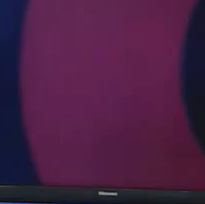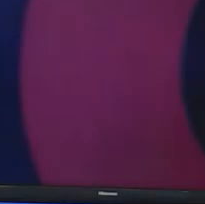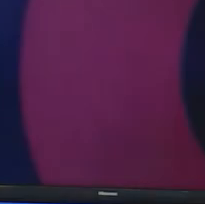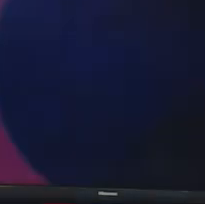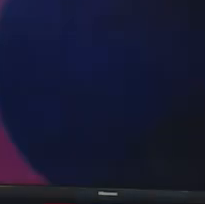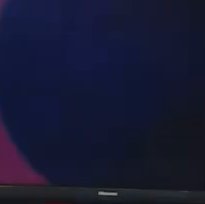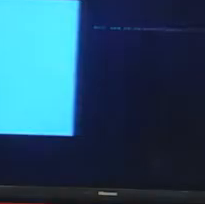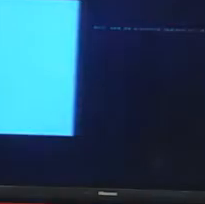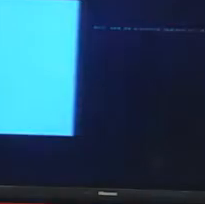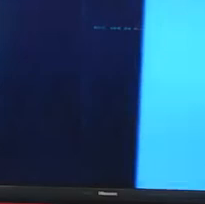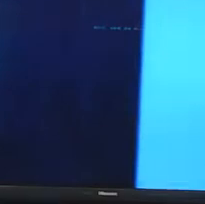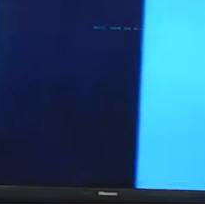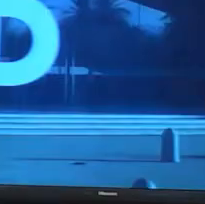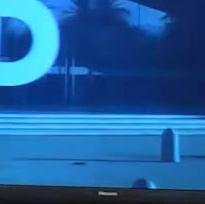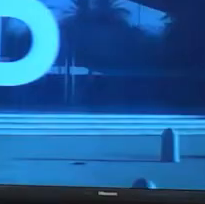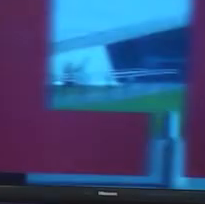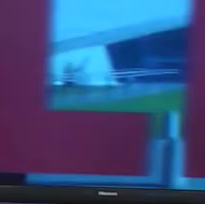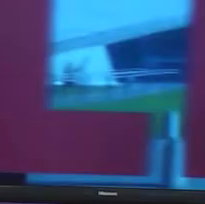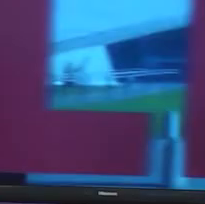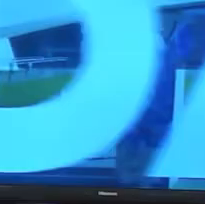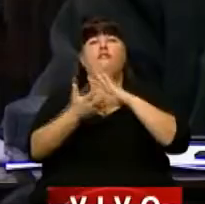momento en la Cámara de Diputados de la Nación.